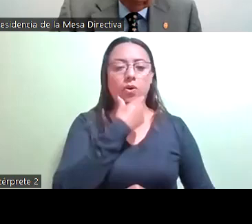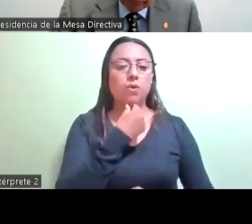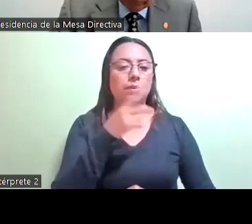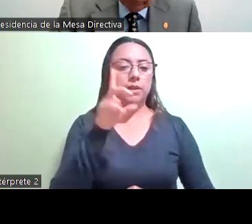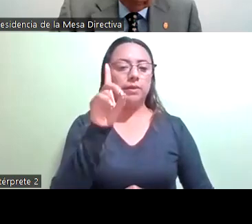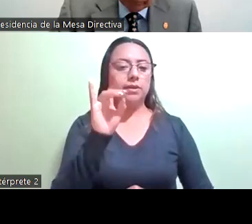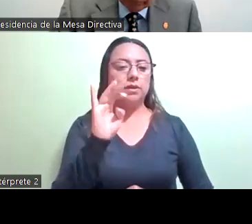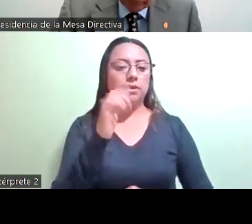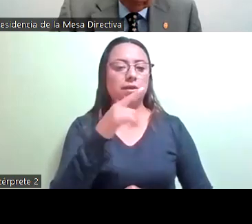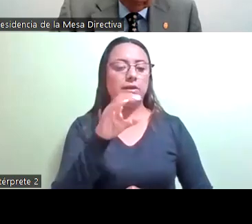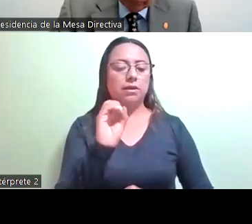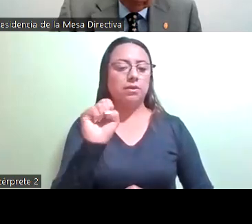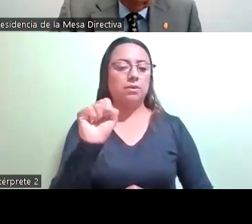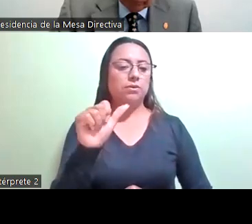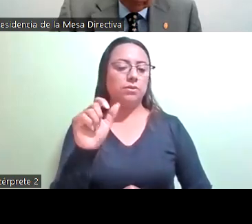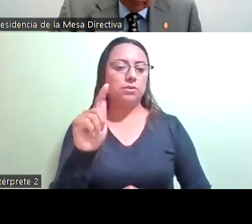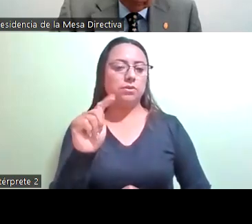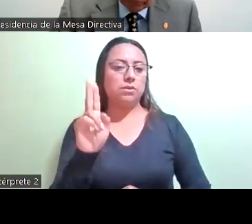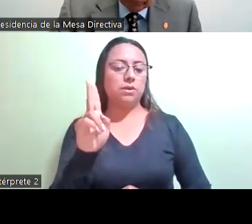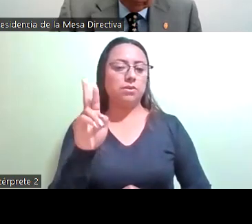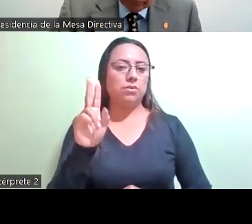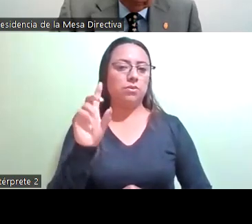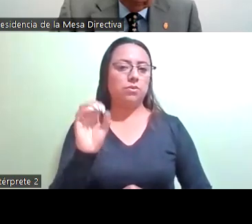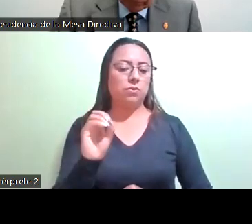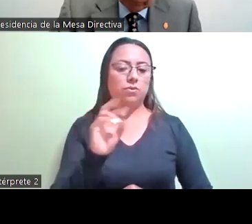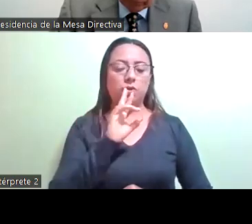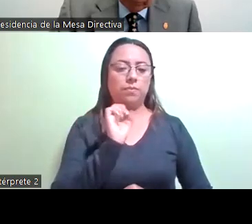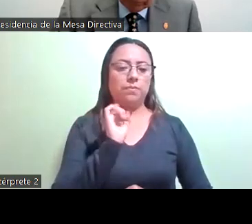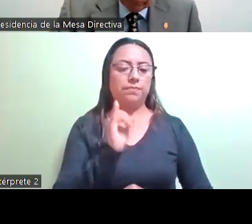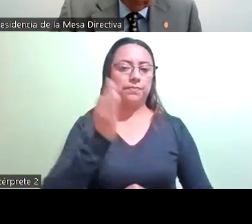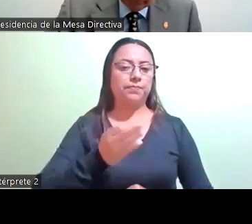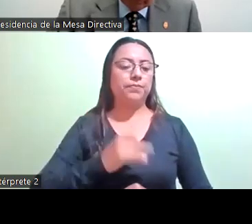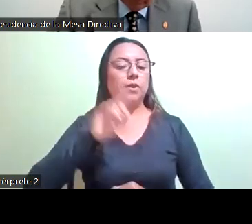Licenciada Marta Juárez Pérez. Marta Juárez, a favor.